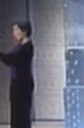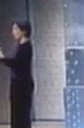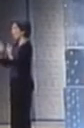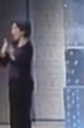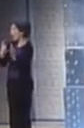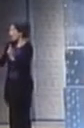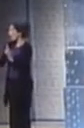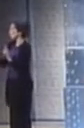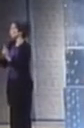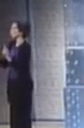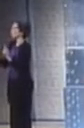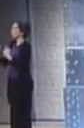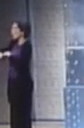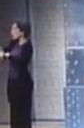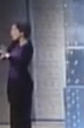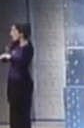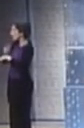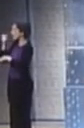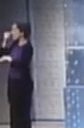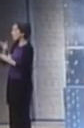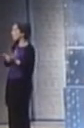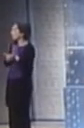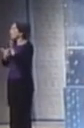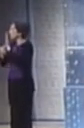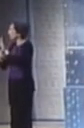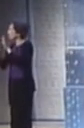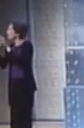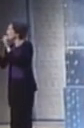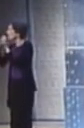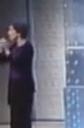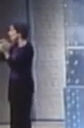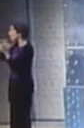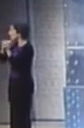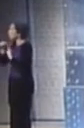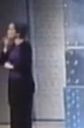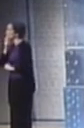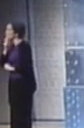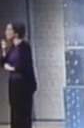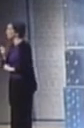preparar una parte de la presentación y ponernos de acuerdo.